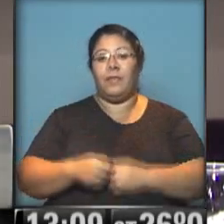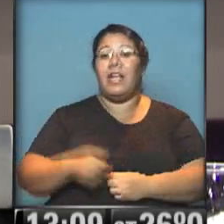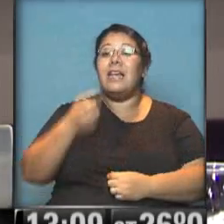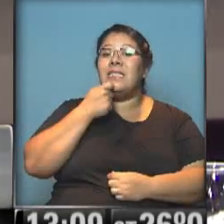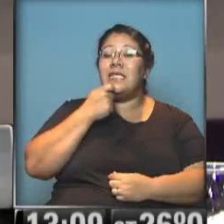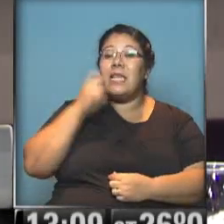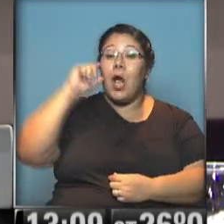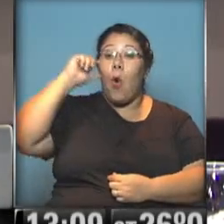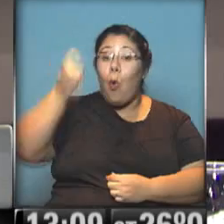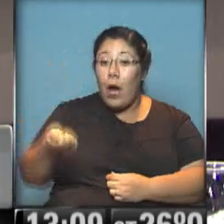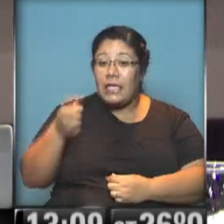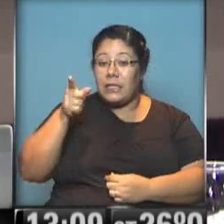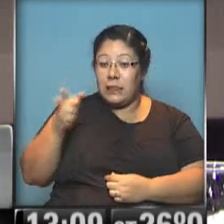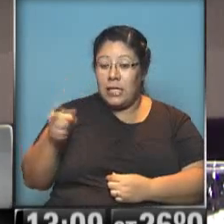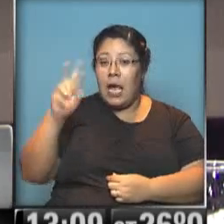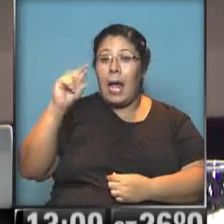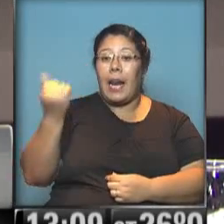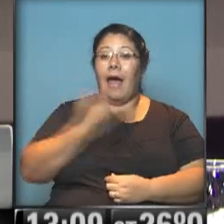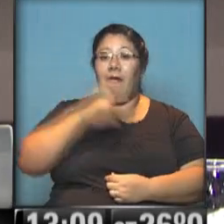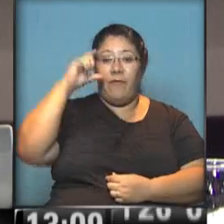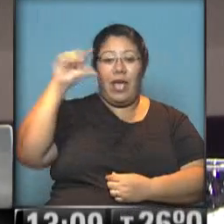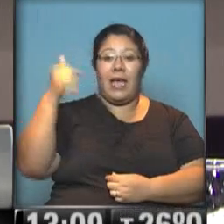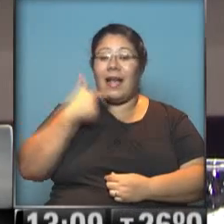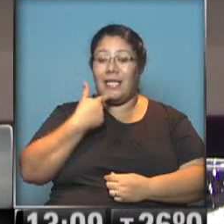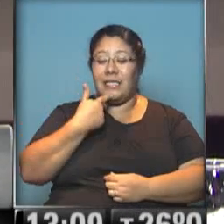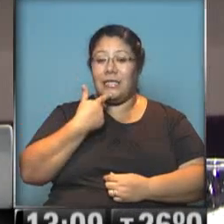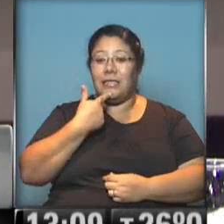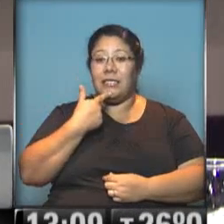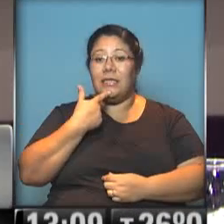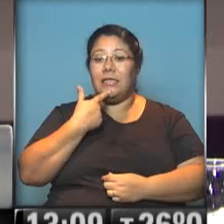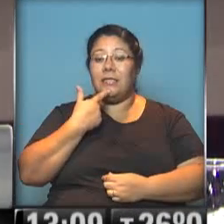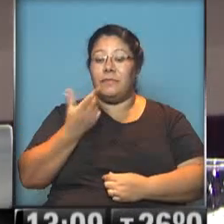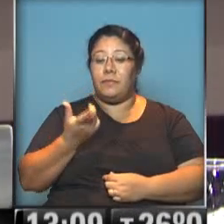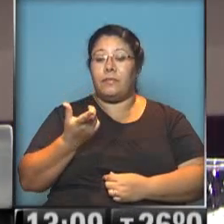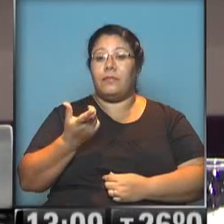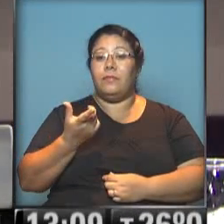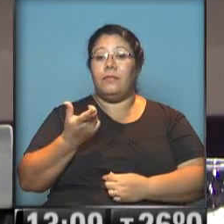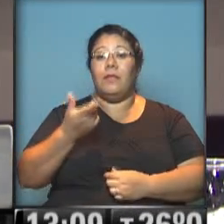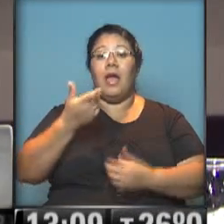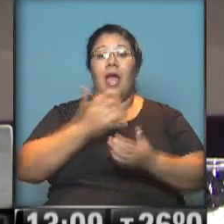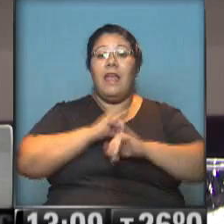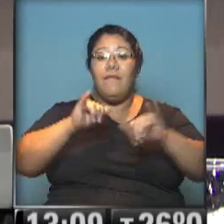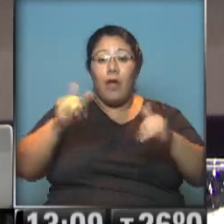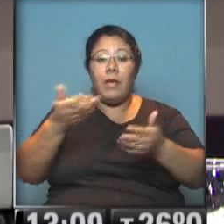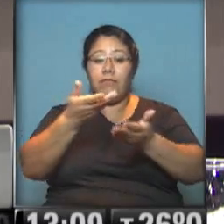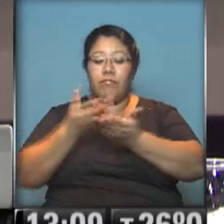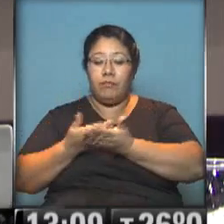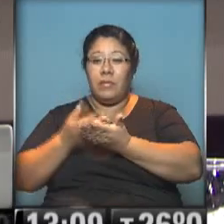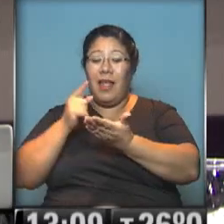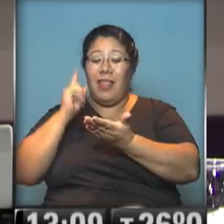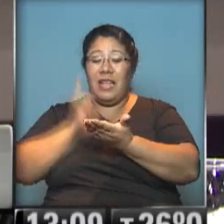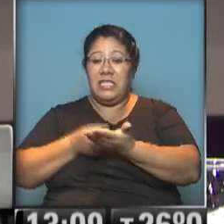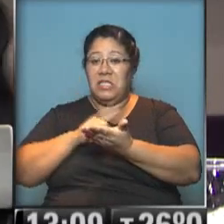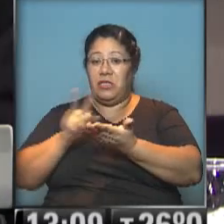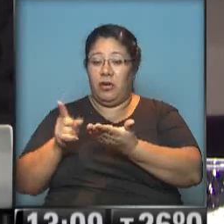toma medidas está abriendo la investigación que hace rafecas recibir informes pero no tomar medidas que